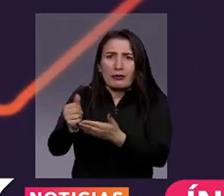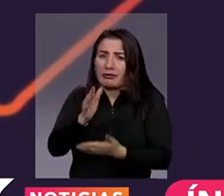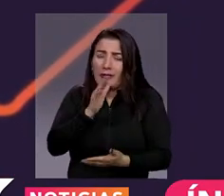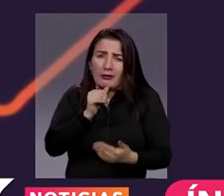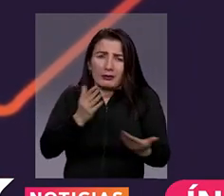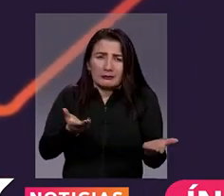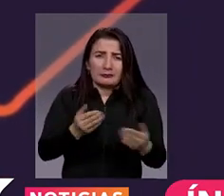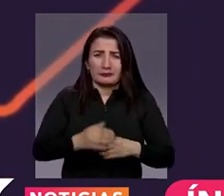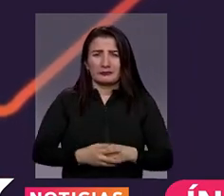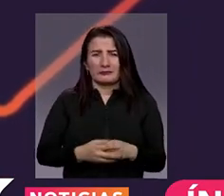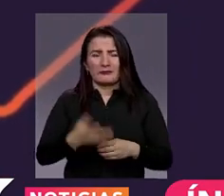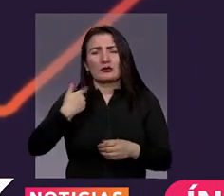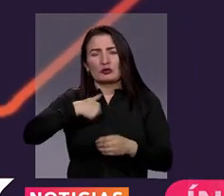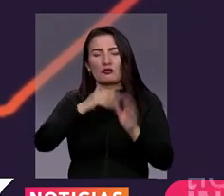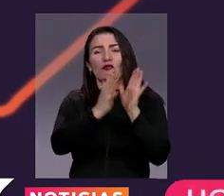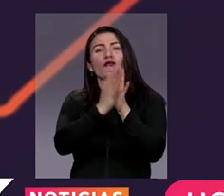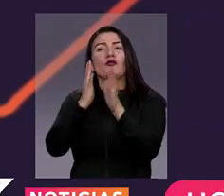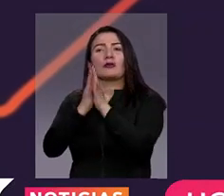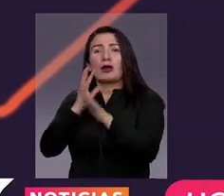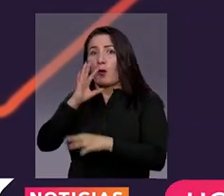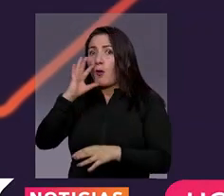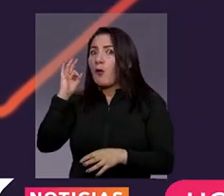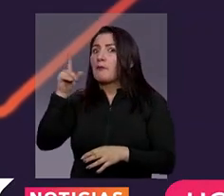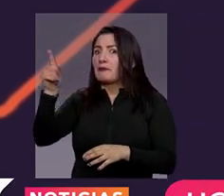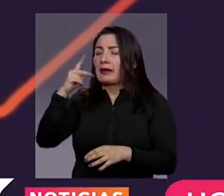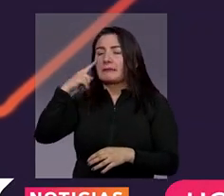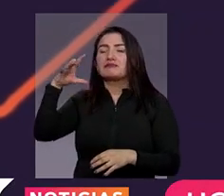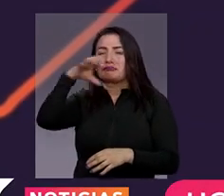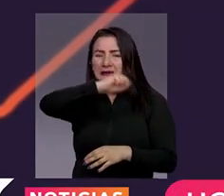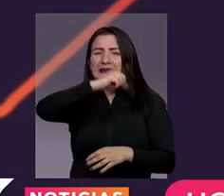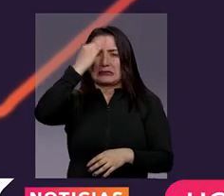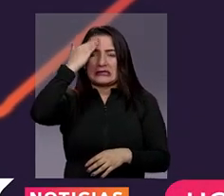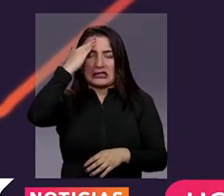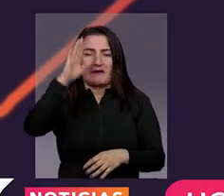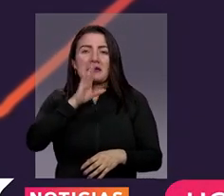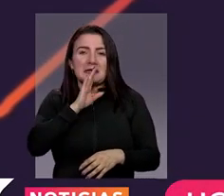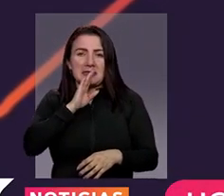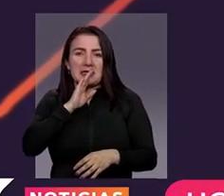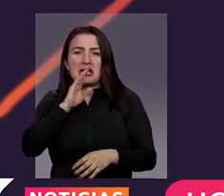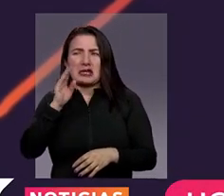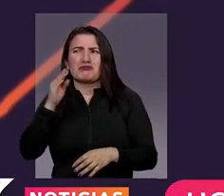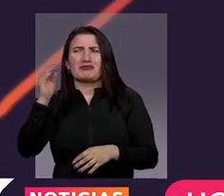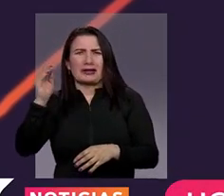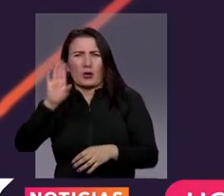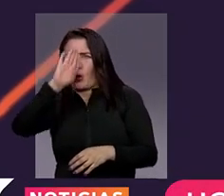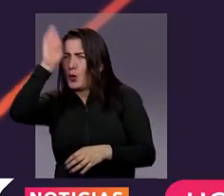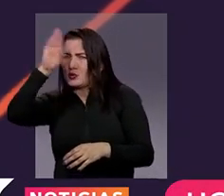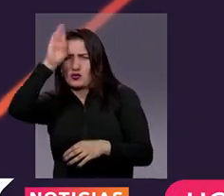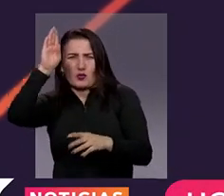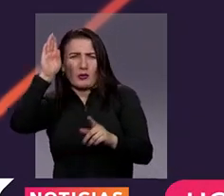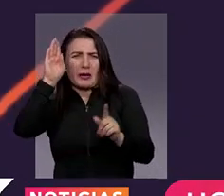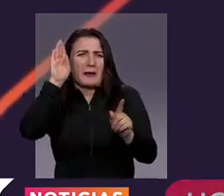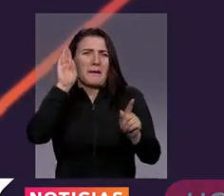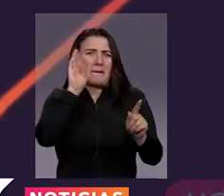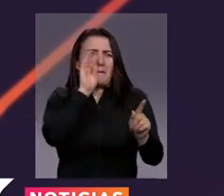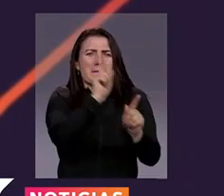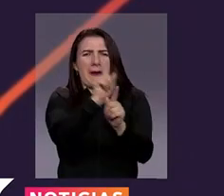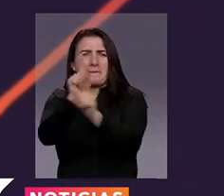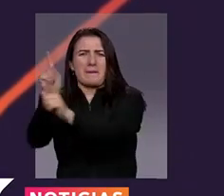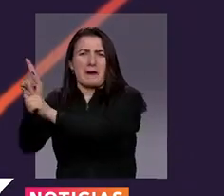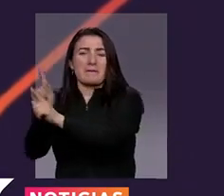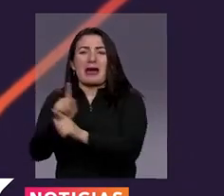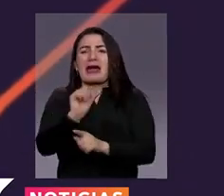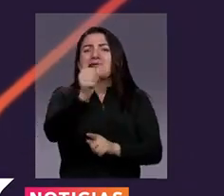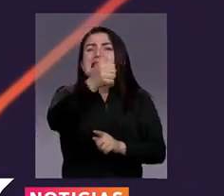también tenemos información que este sujeto ya está plenamente identificado ya ha saltado prácticamente 10 personas con el mismo